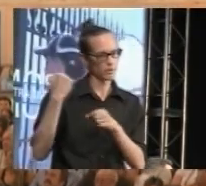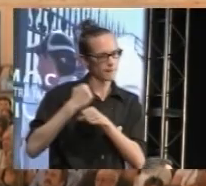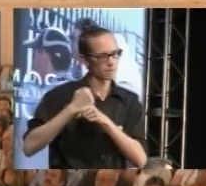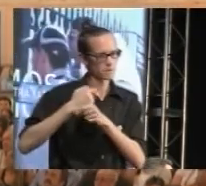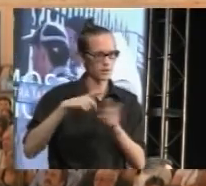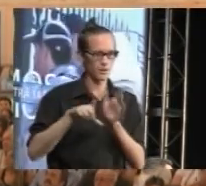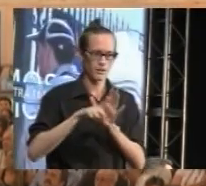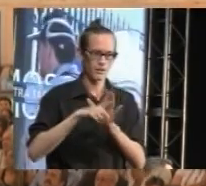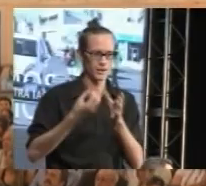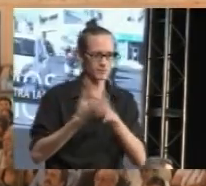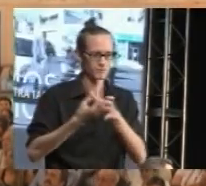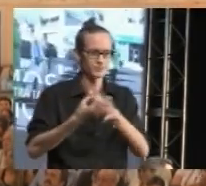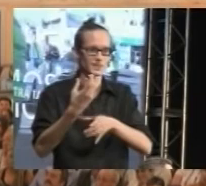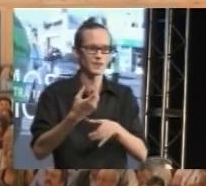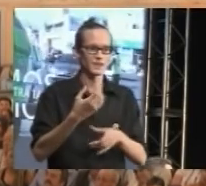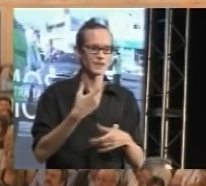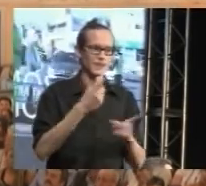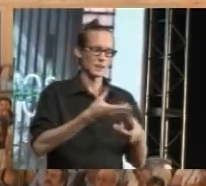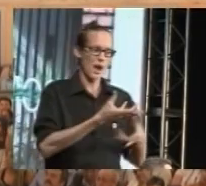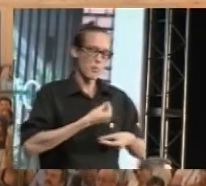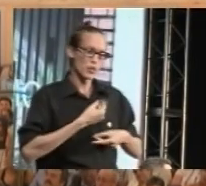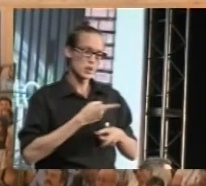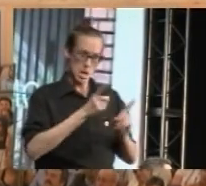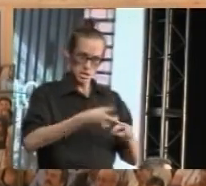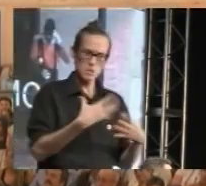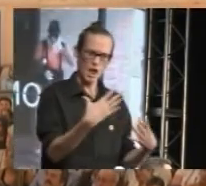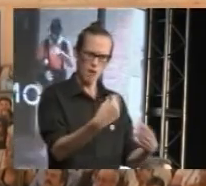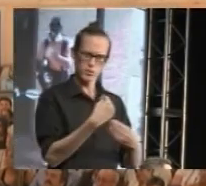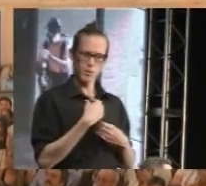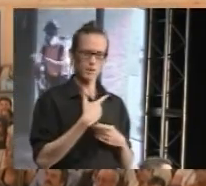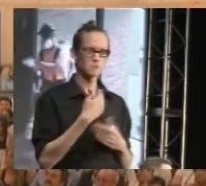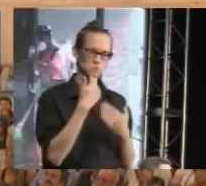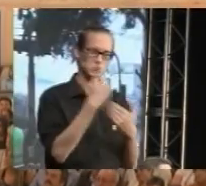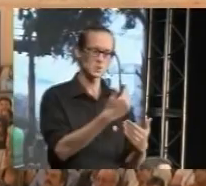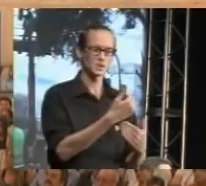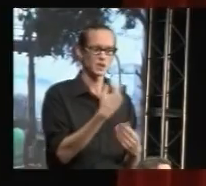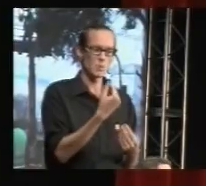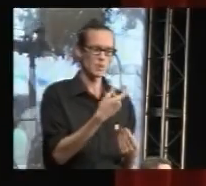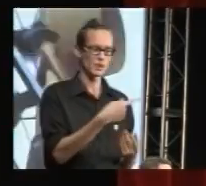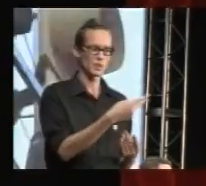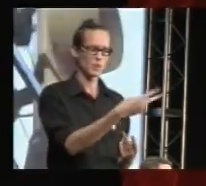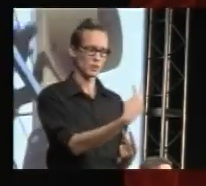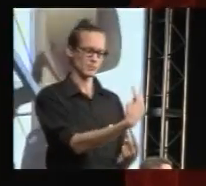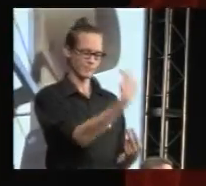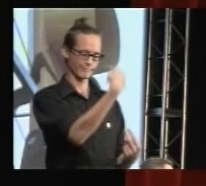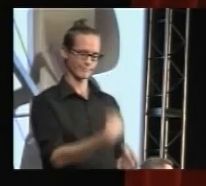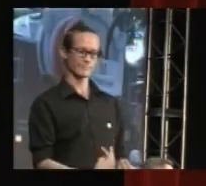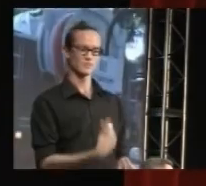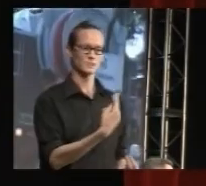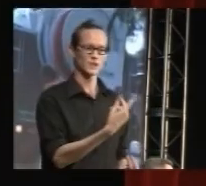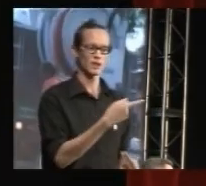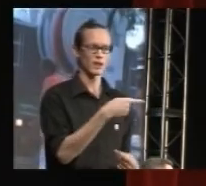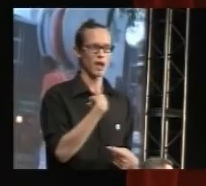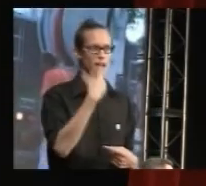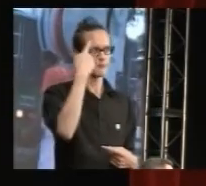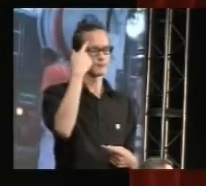y agradecerle los apoyos, pero también las críticas y las observaciones, porque nos permiten